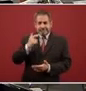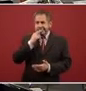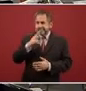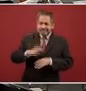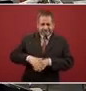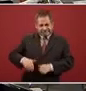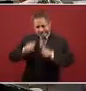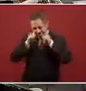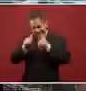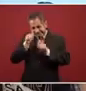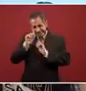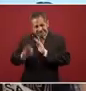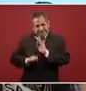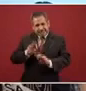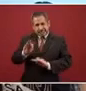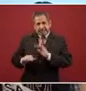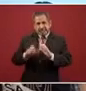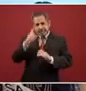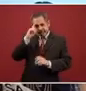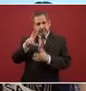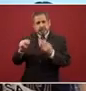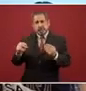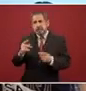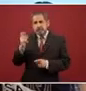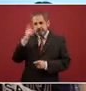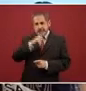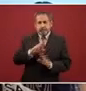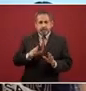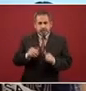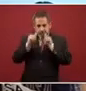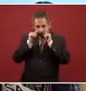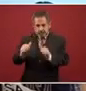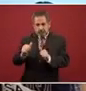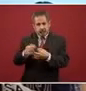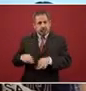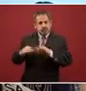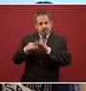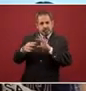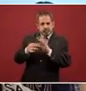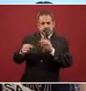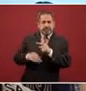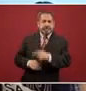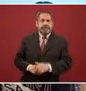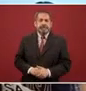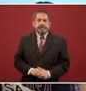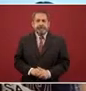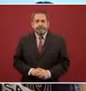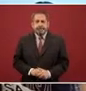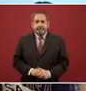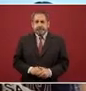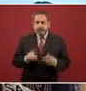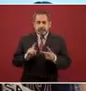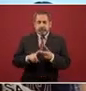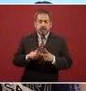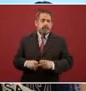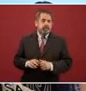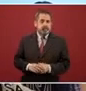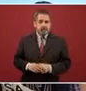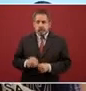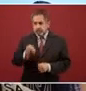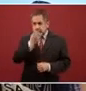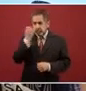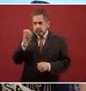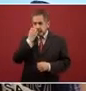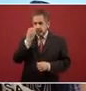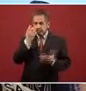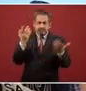atender a que no se compliquen, que reciban valoraciones médicas. Segundo, la suspensión de clases en todo